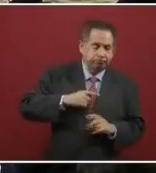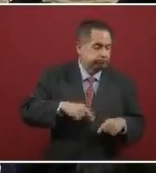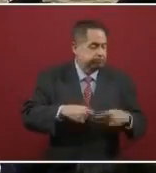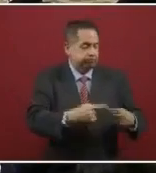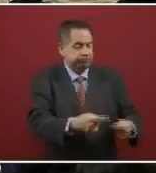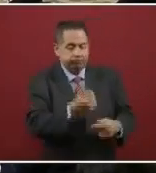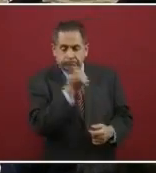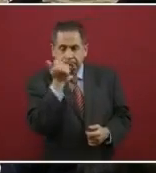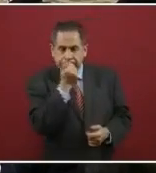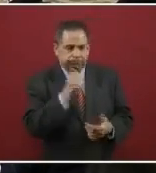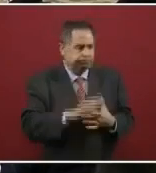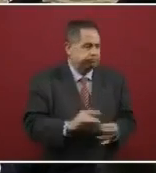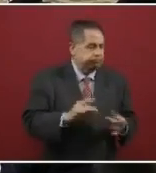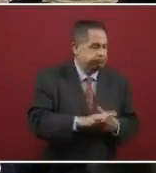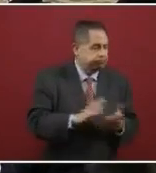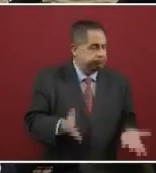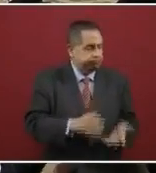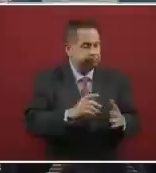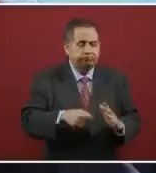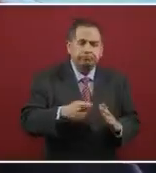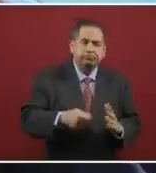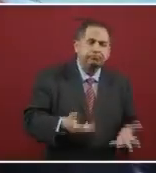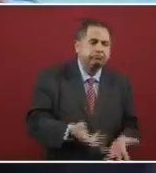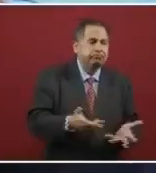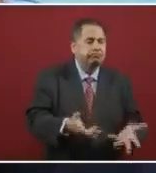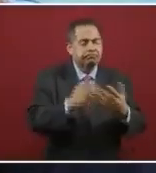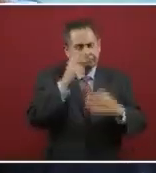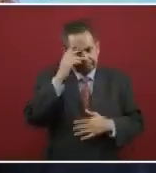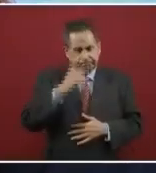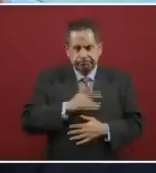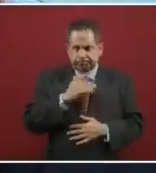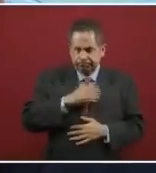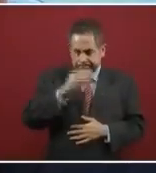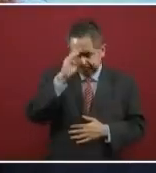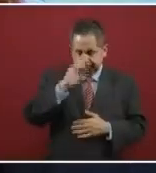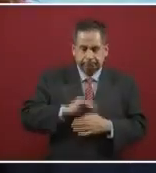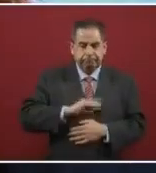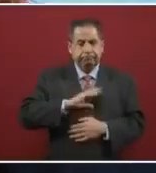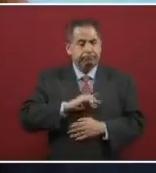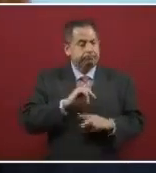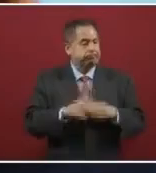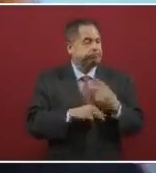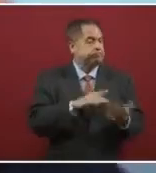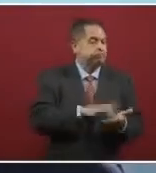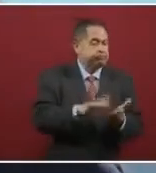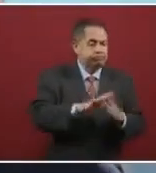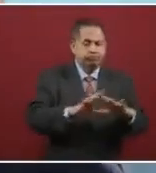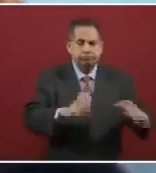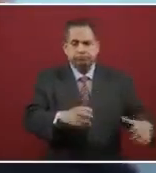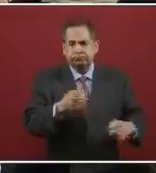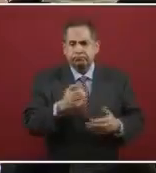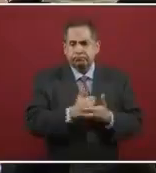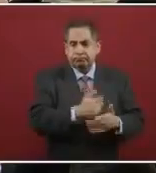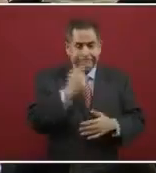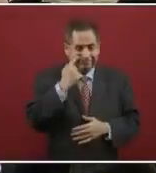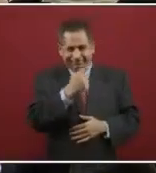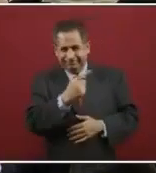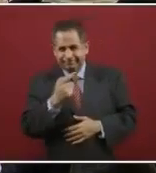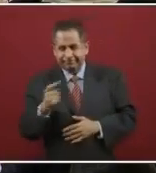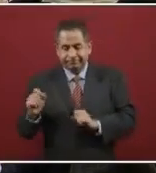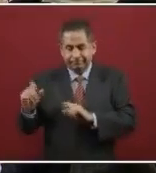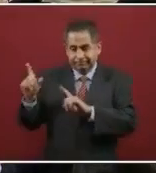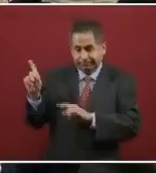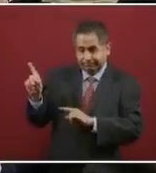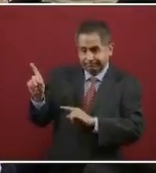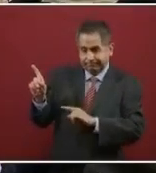alumnos, para que ellos posteriormente pudieran dar de manera más permanente el apoyo a la comunidad estudiantil. Ahí tenemos el reporte fotográfico